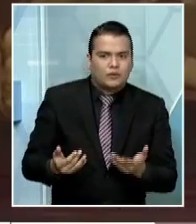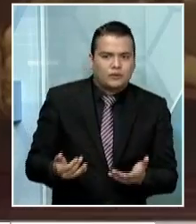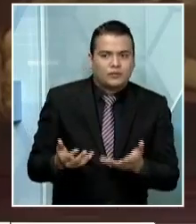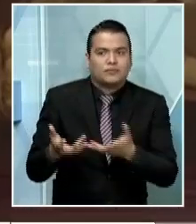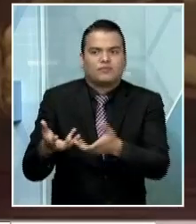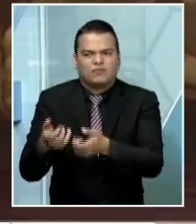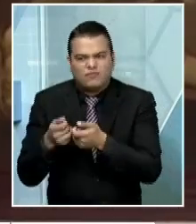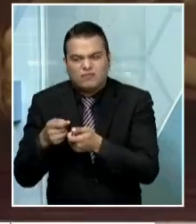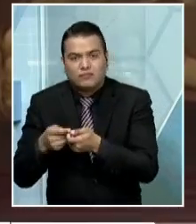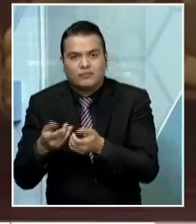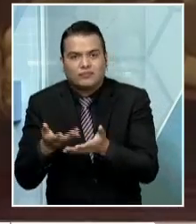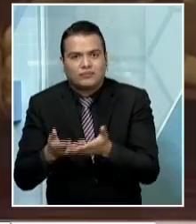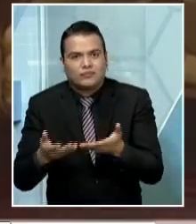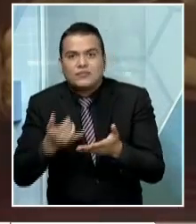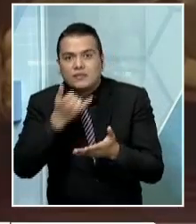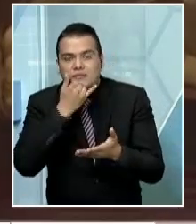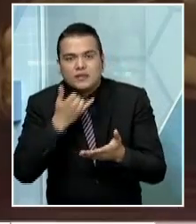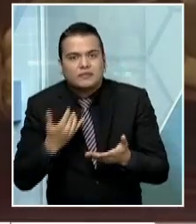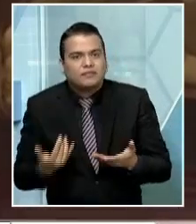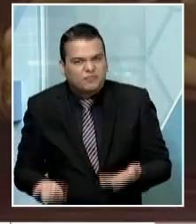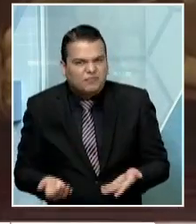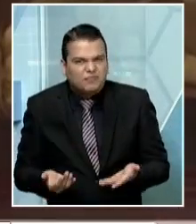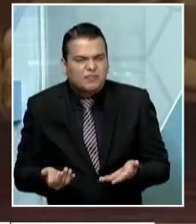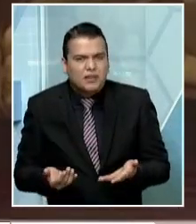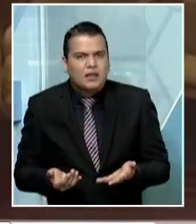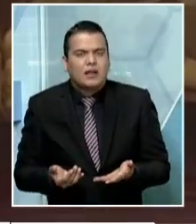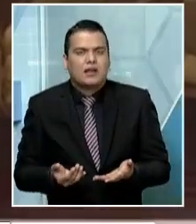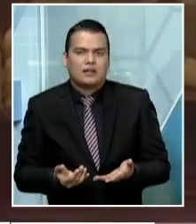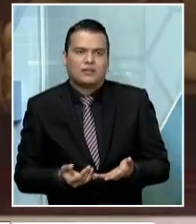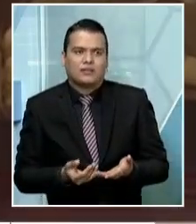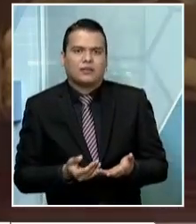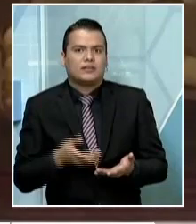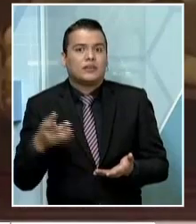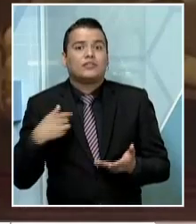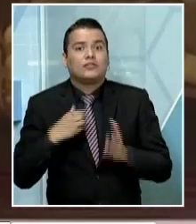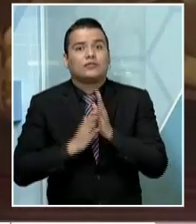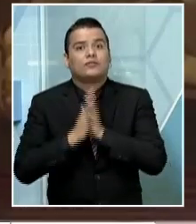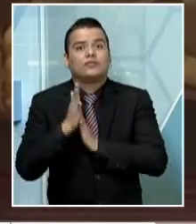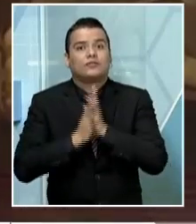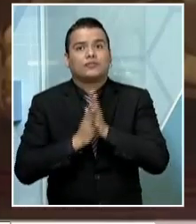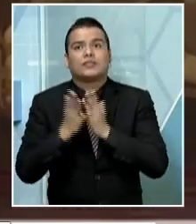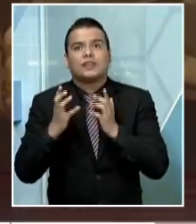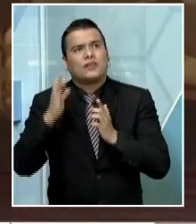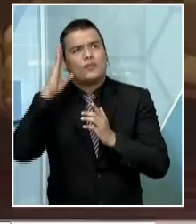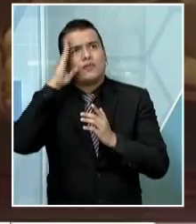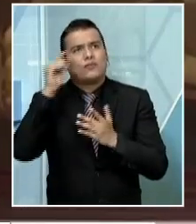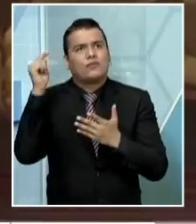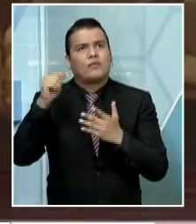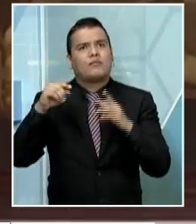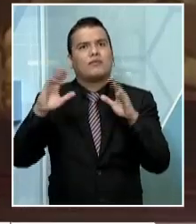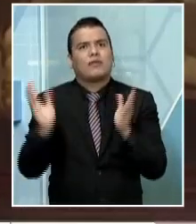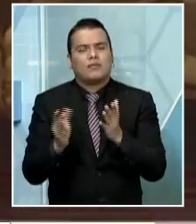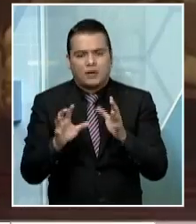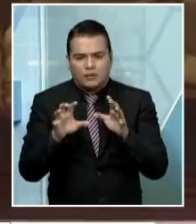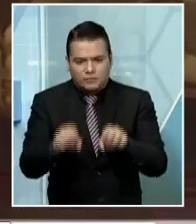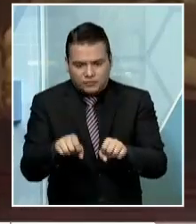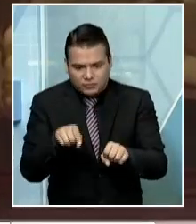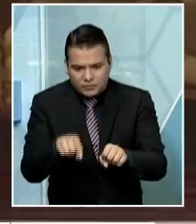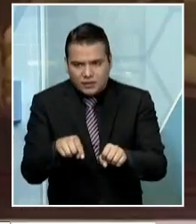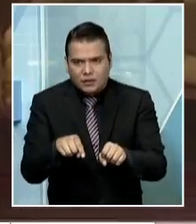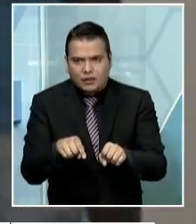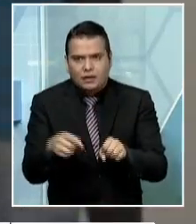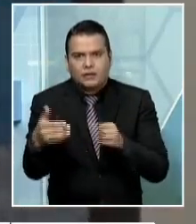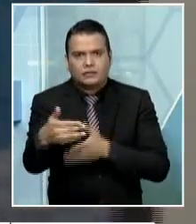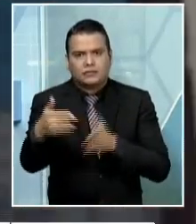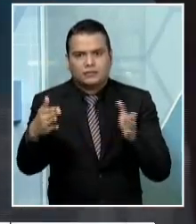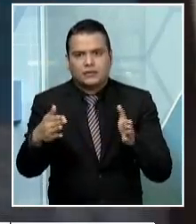existe, como es esa ilusión de progreso al pescar una paca de cocaína. El nombre es una metáfora de lo que trata